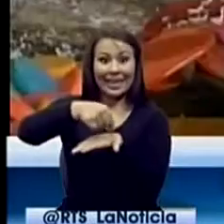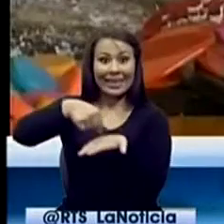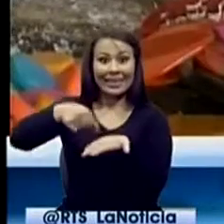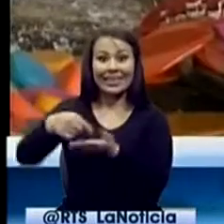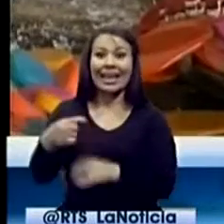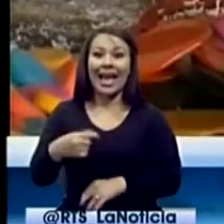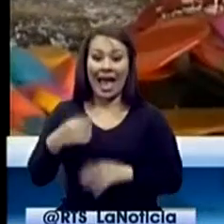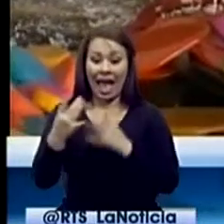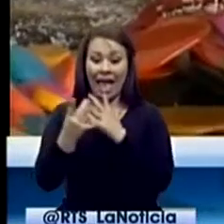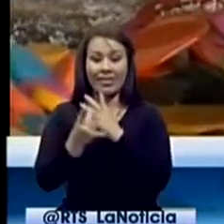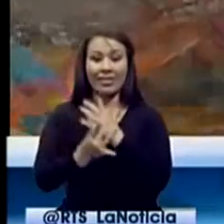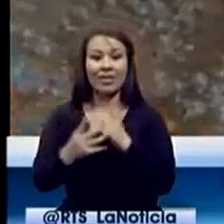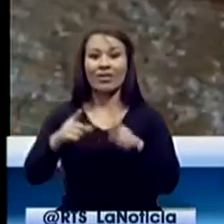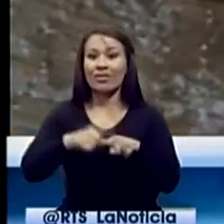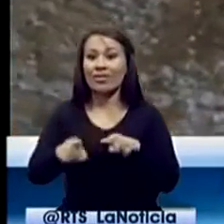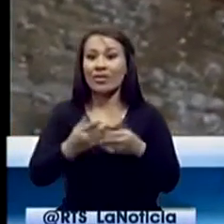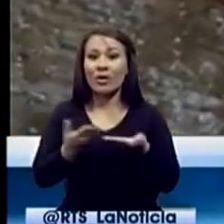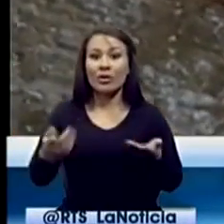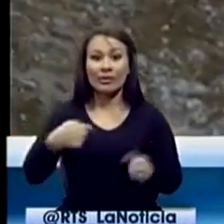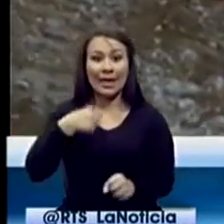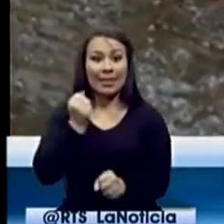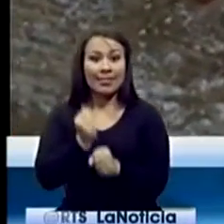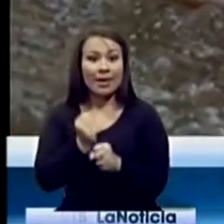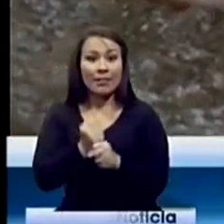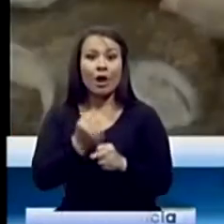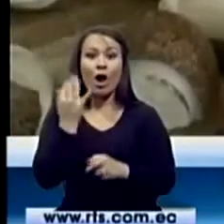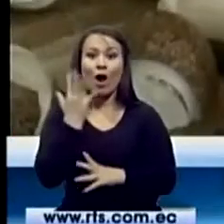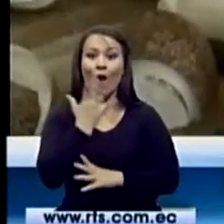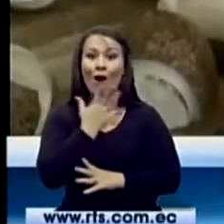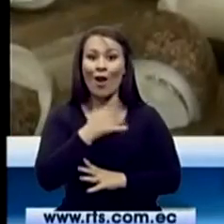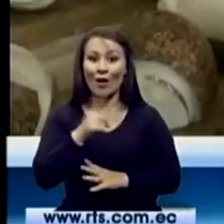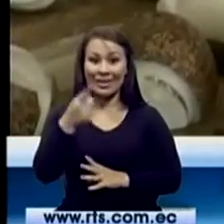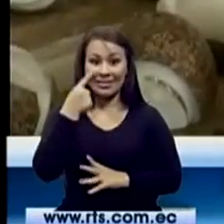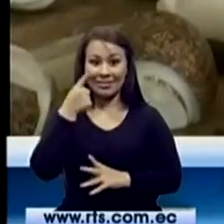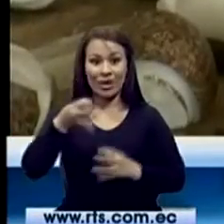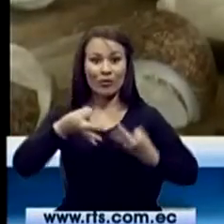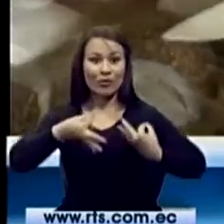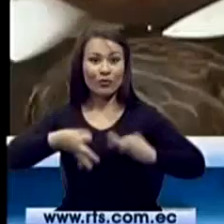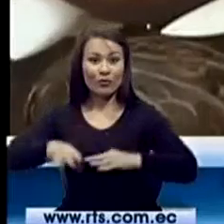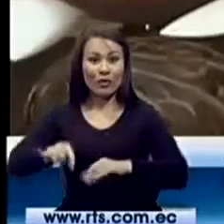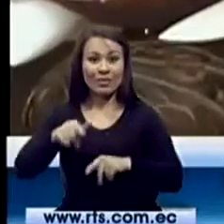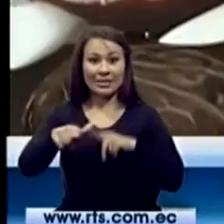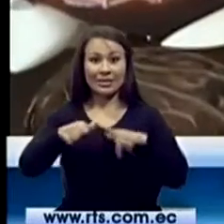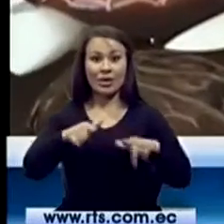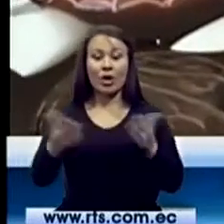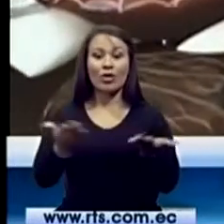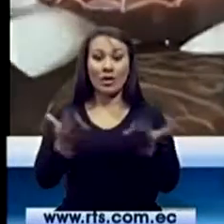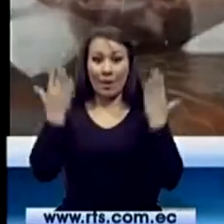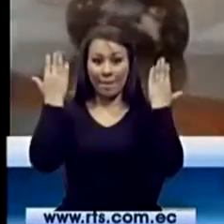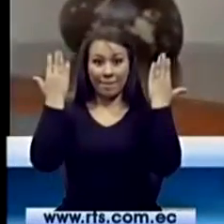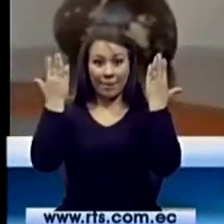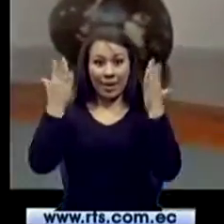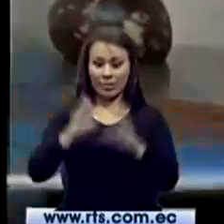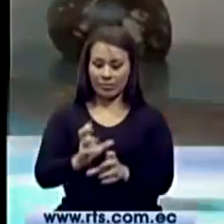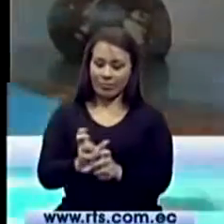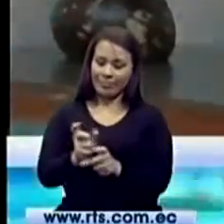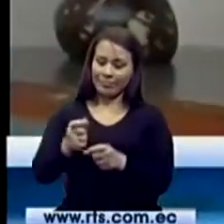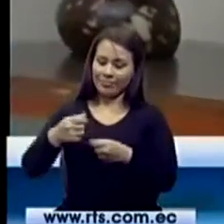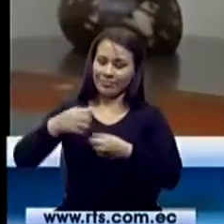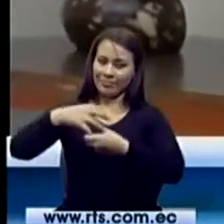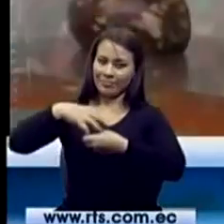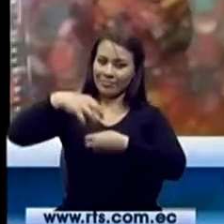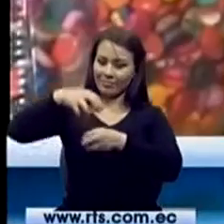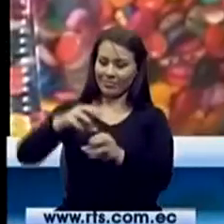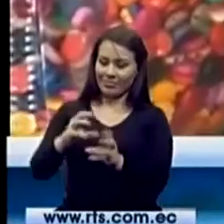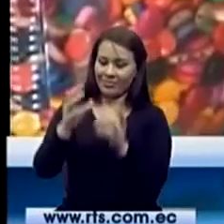anillos. Una costumbre convertida en oficio le dan forma y colores a la tagua en este sector, donde manos laboriosas elaboran decenas de